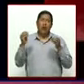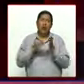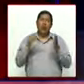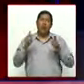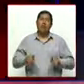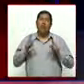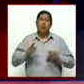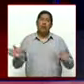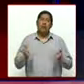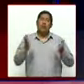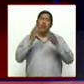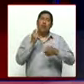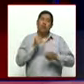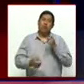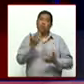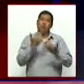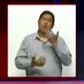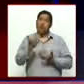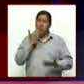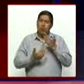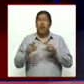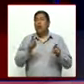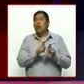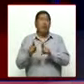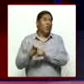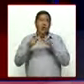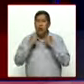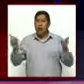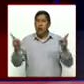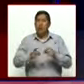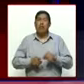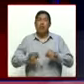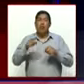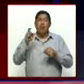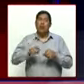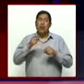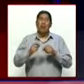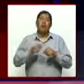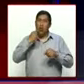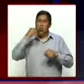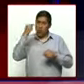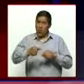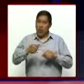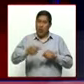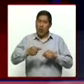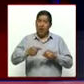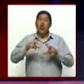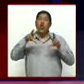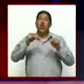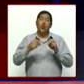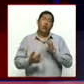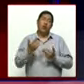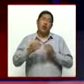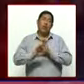las personas que provoquen estos incendios forestales. Además, han declarado pausa ambiental indefinida en todo el país.